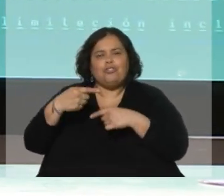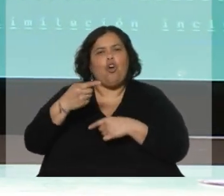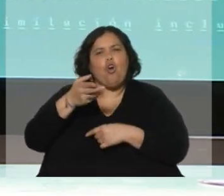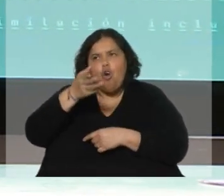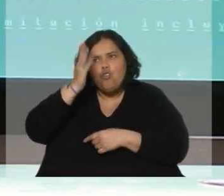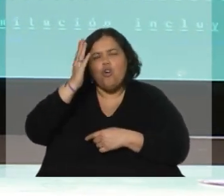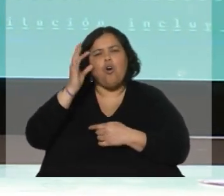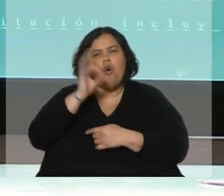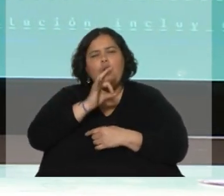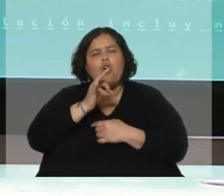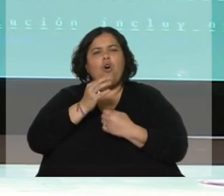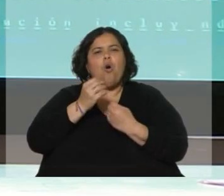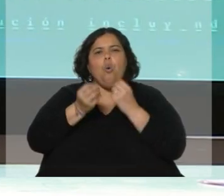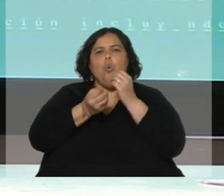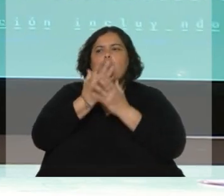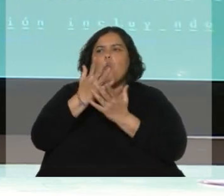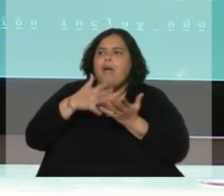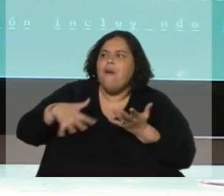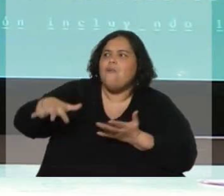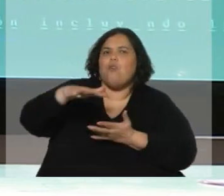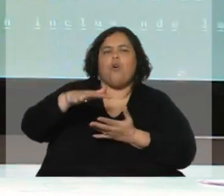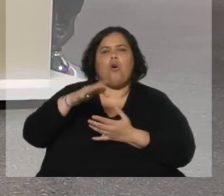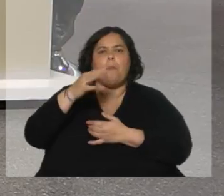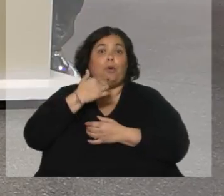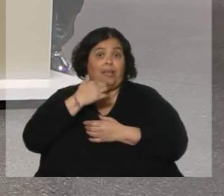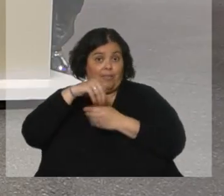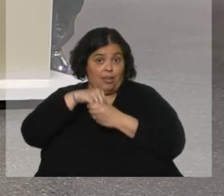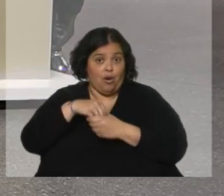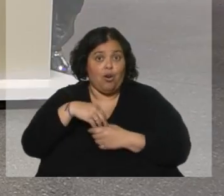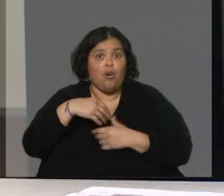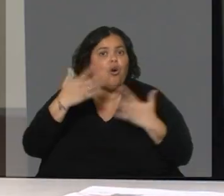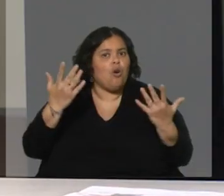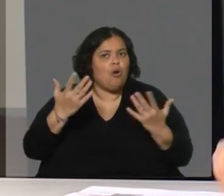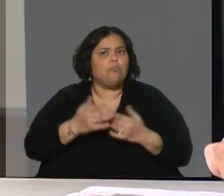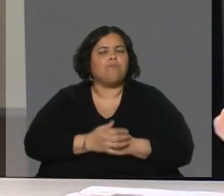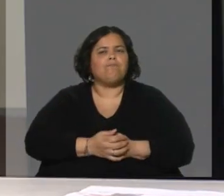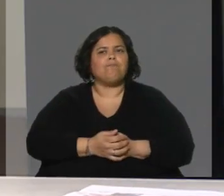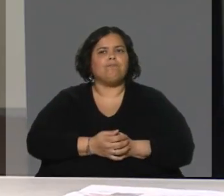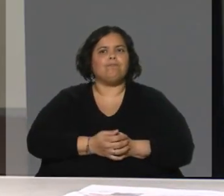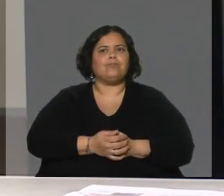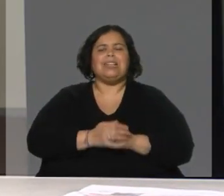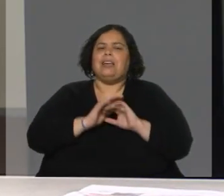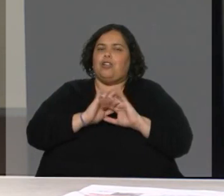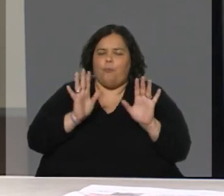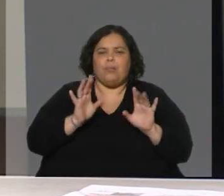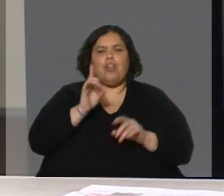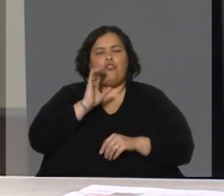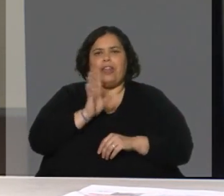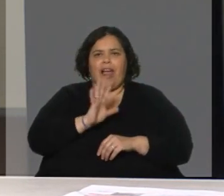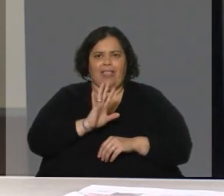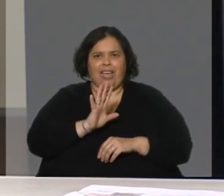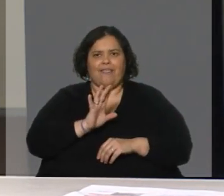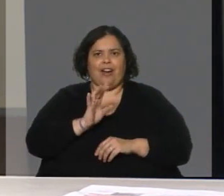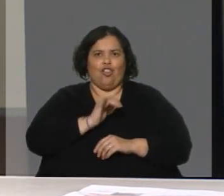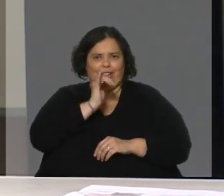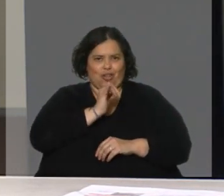de un nuevo campo a invadir la política por ejemplo le estoy preguntando a ver no tiene nada que ver las relaciones con